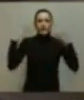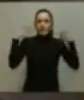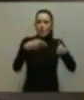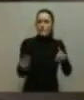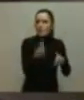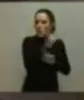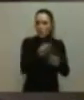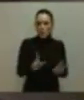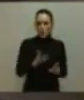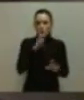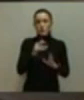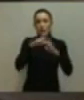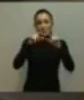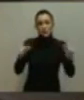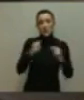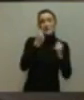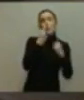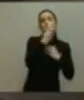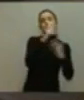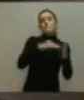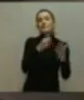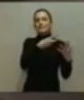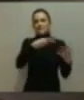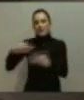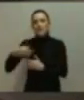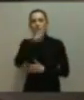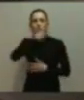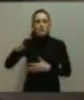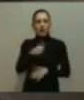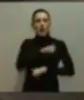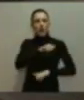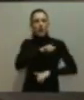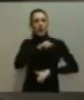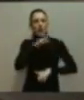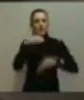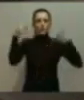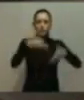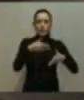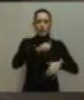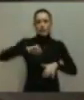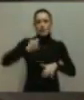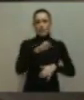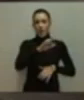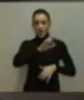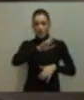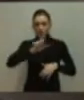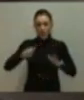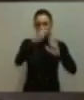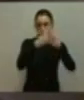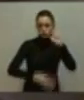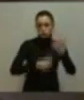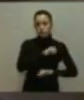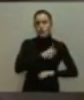caso de Asturias, pues tenemos 1.700 personas aproximadamente a la espera de atención en las residencias del ERA o un 10% de la población a la